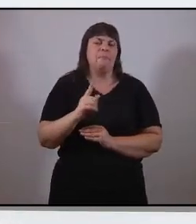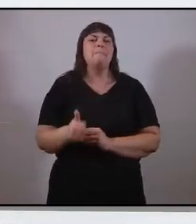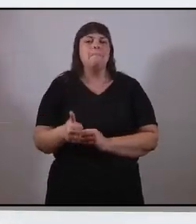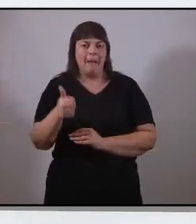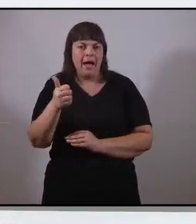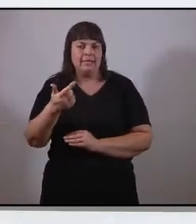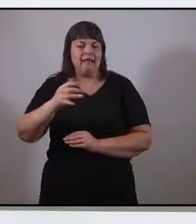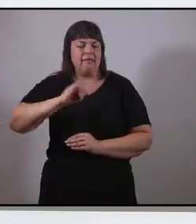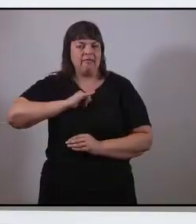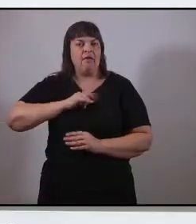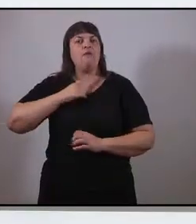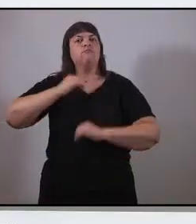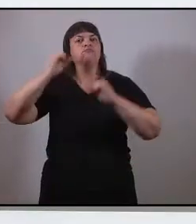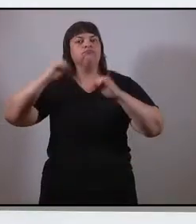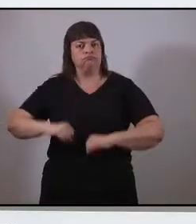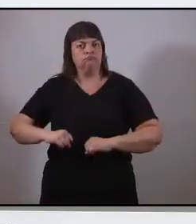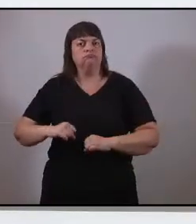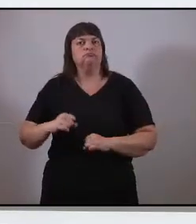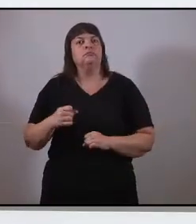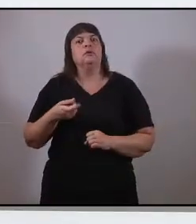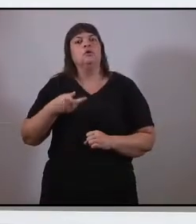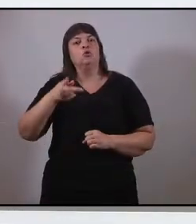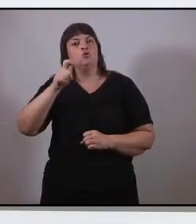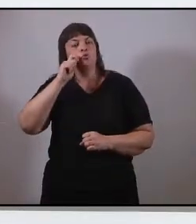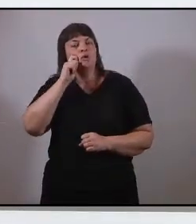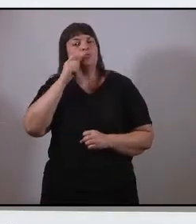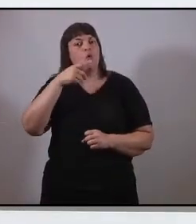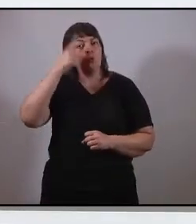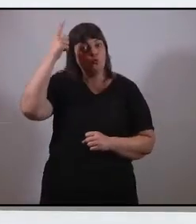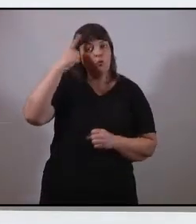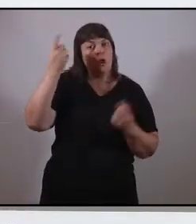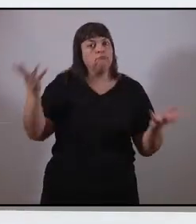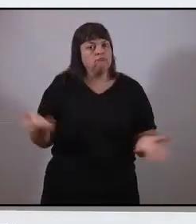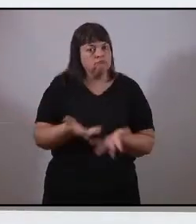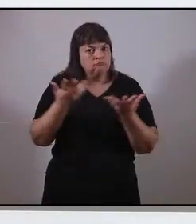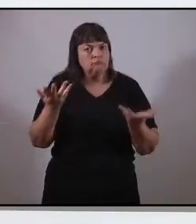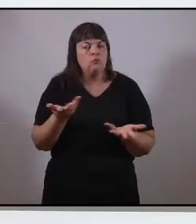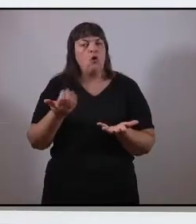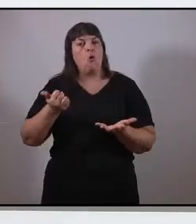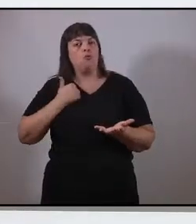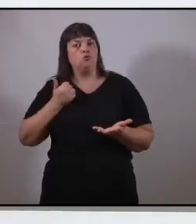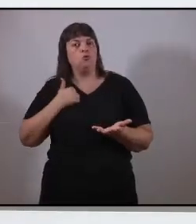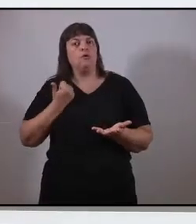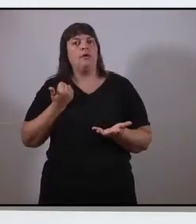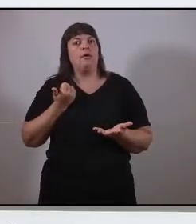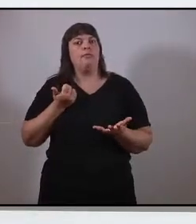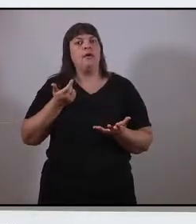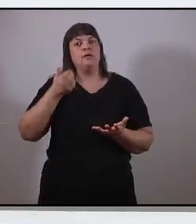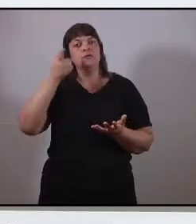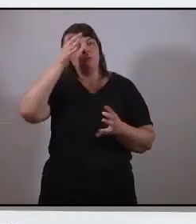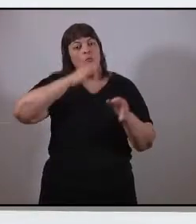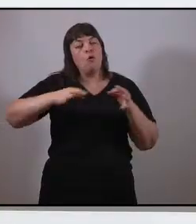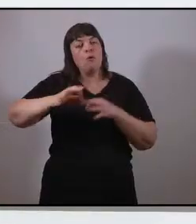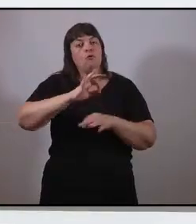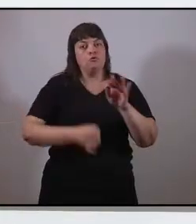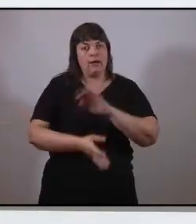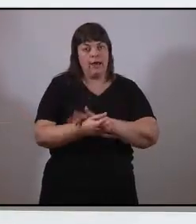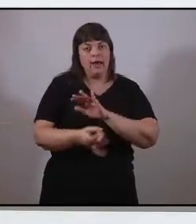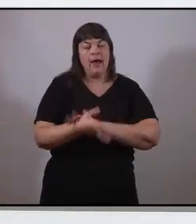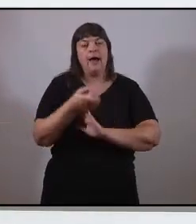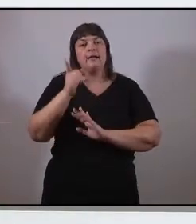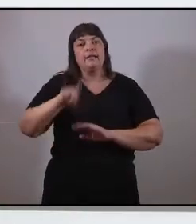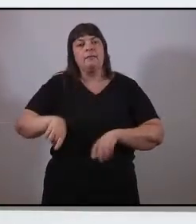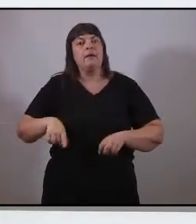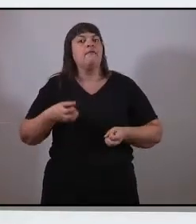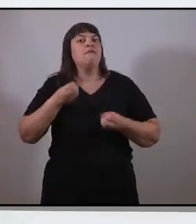nuestra identidad, es impulsar el turismo cultural, es generar oportunidades en nuestros municipios, es transmitir